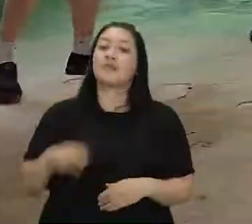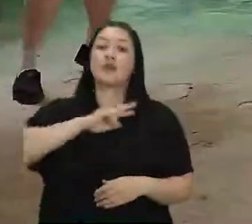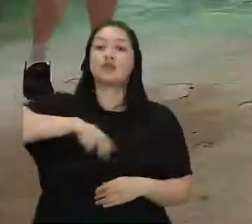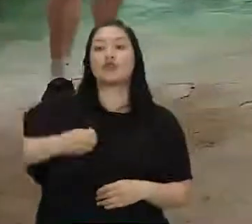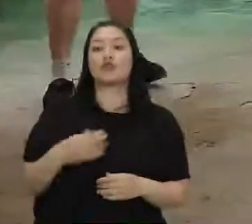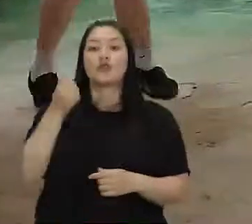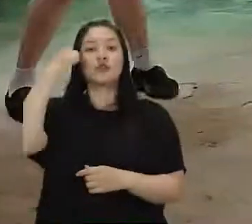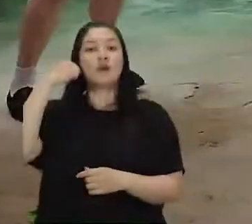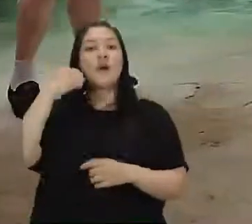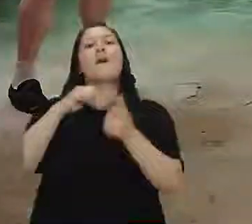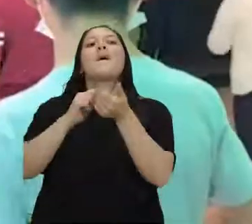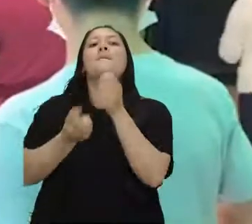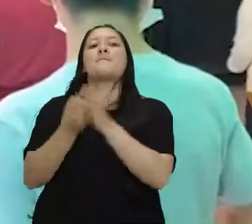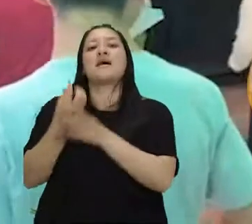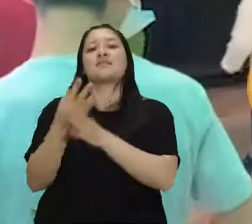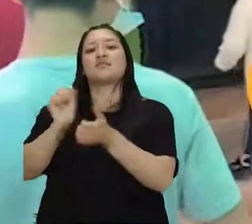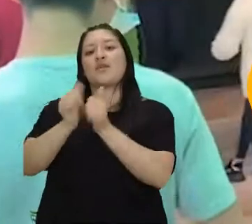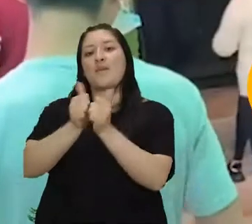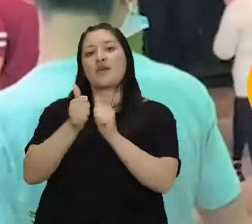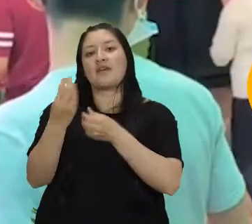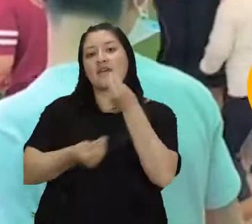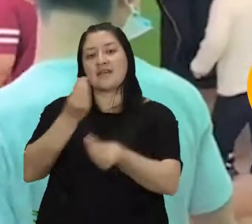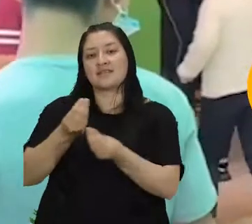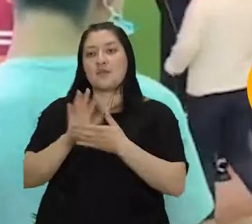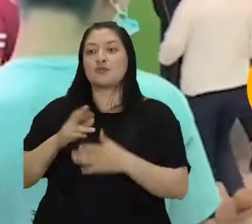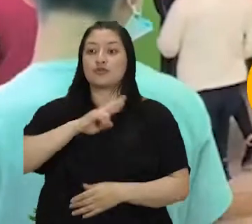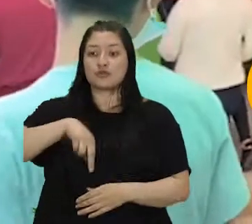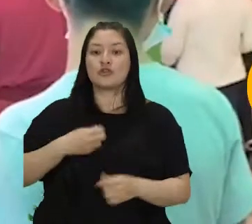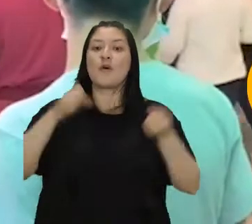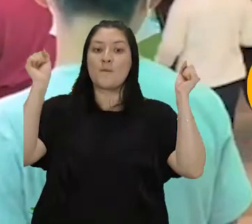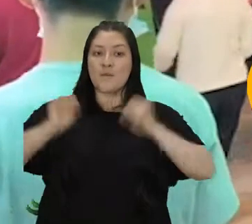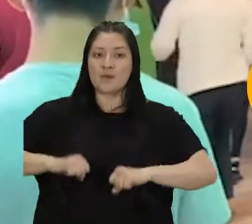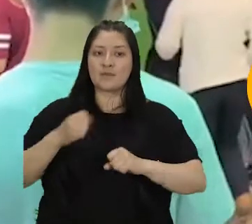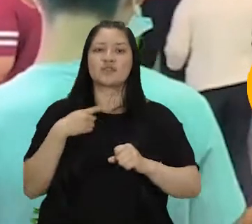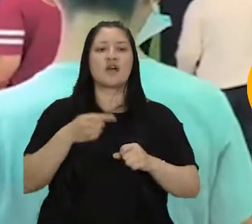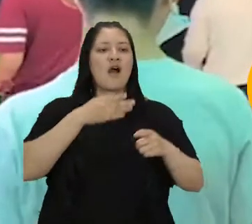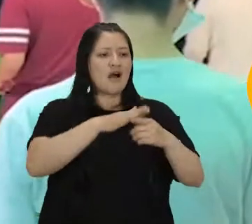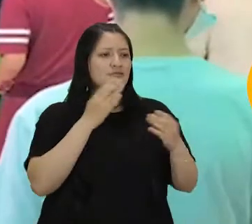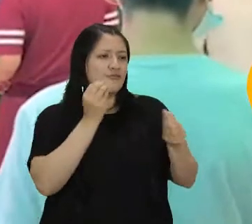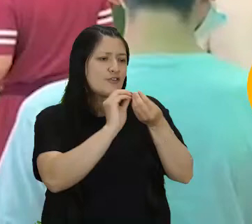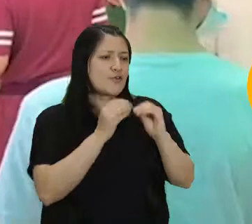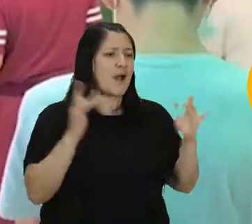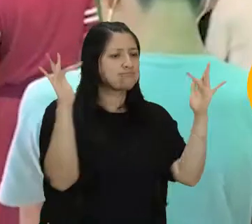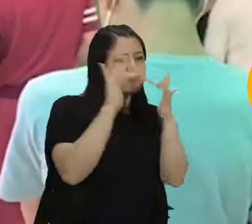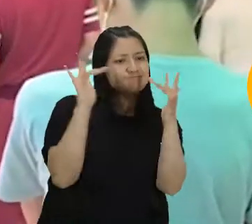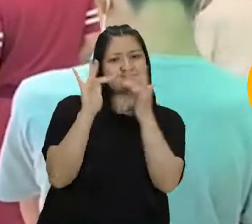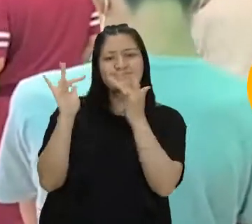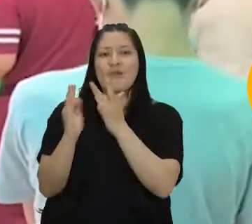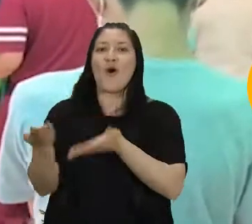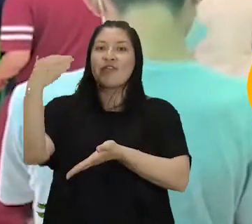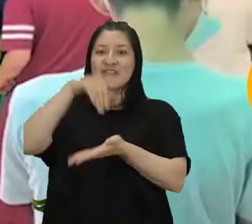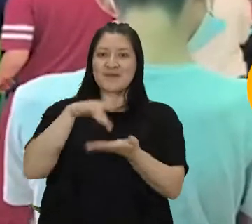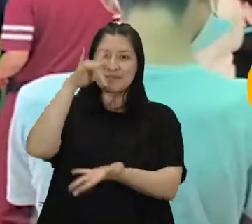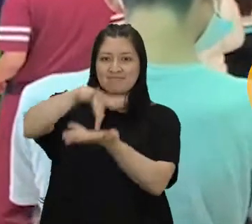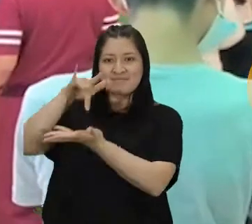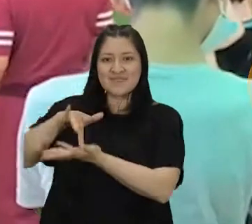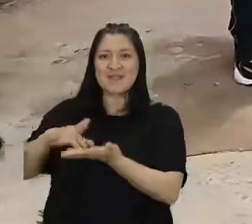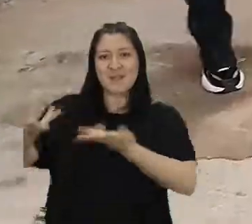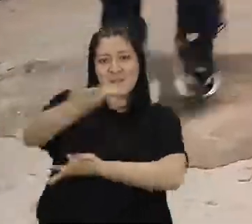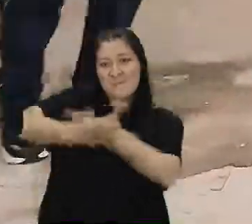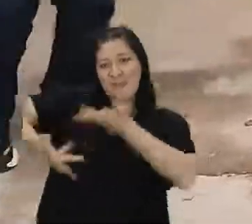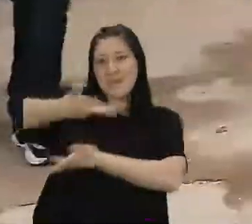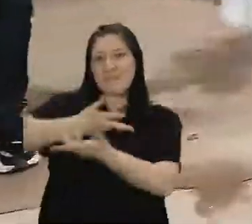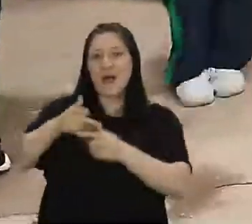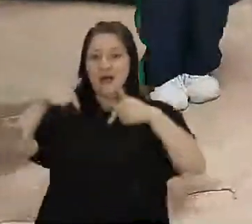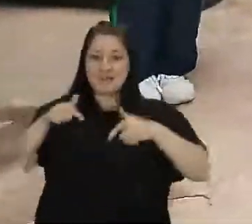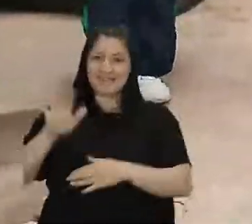a Pasto Deporte, ha sido un gran apoyo, lo cual nos ha permitido que nuestros chicos se reintegren con las diversas